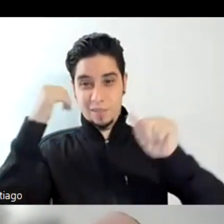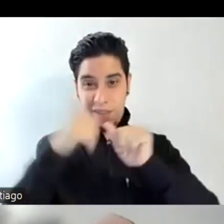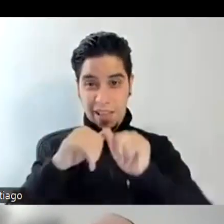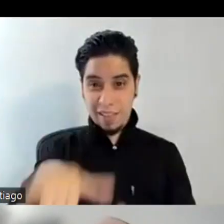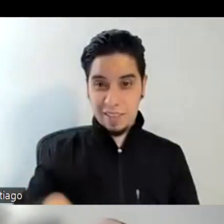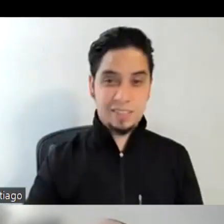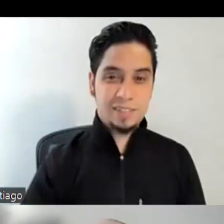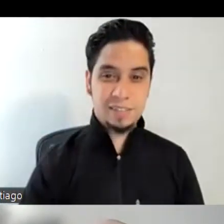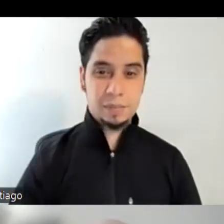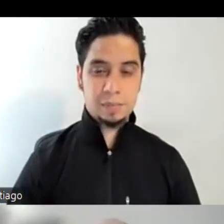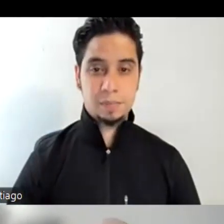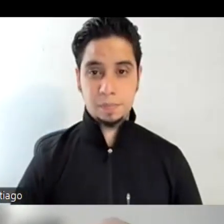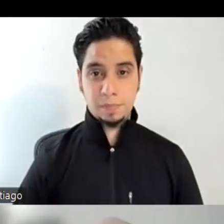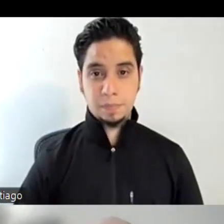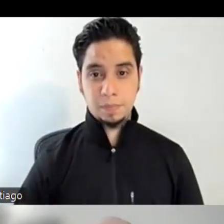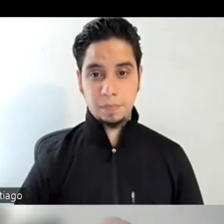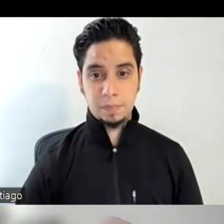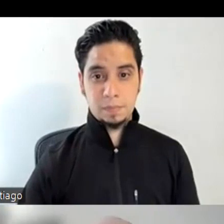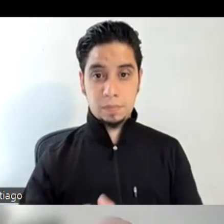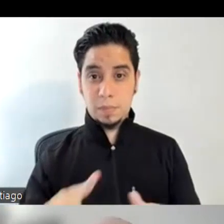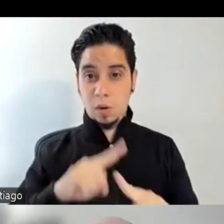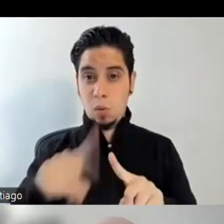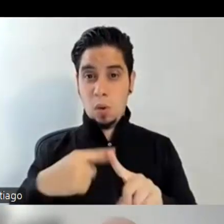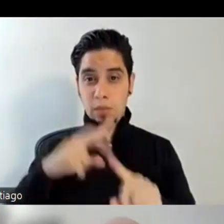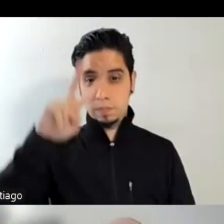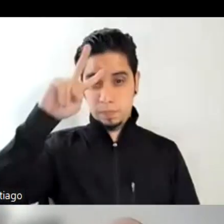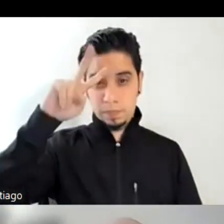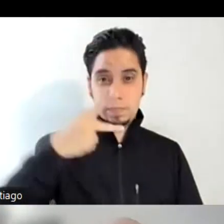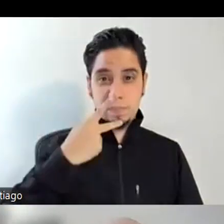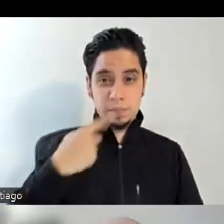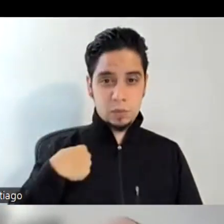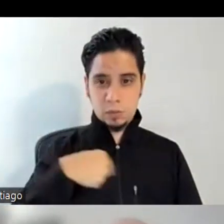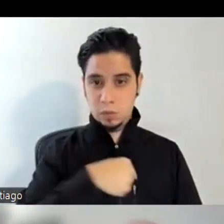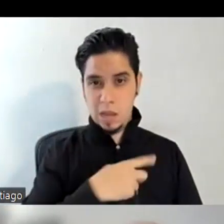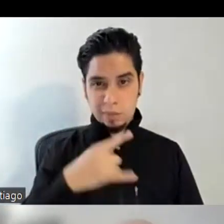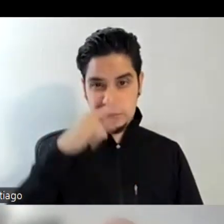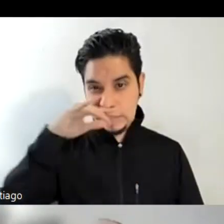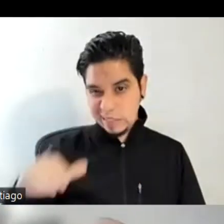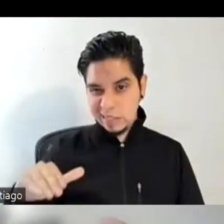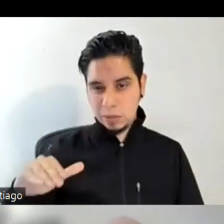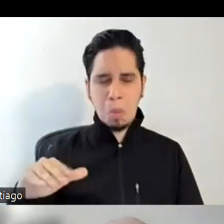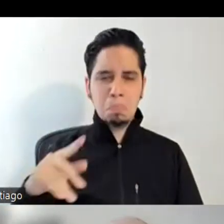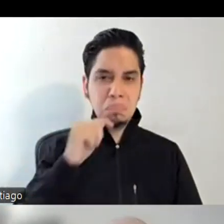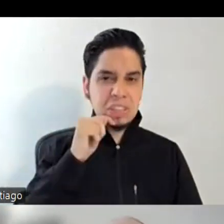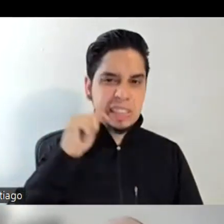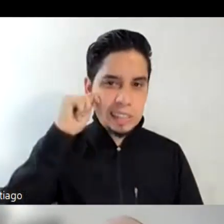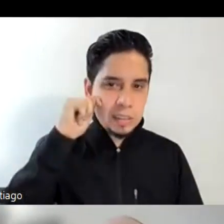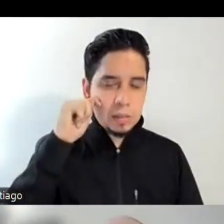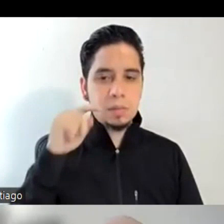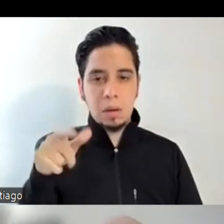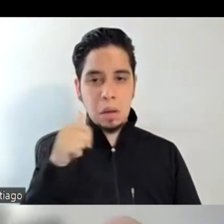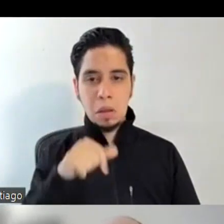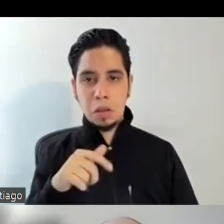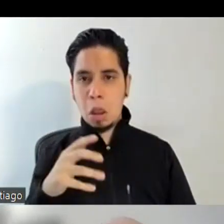Sí. Pero entonces, cuando nos conoció a nosotros, que no éramos niños, ya éramos como adolescentes, pero entonces se